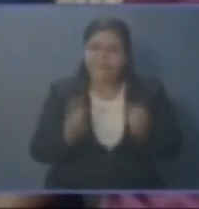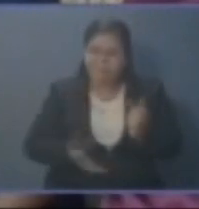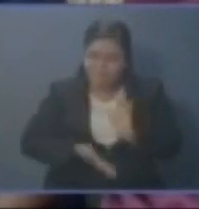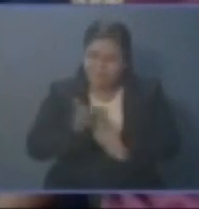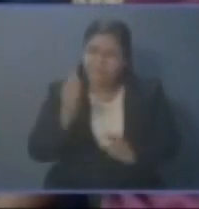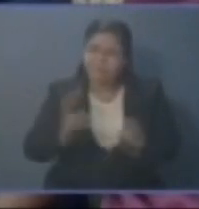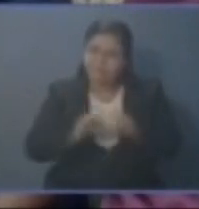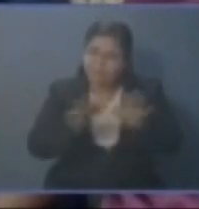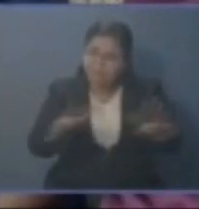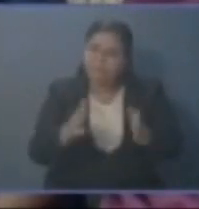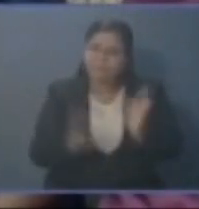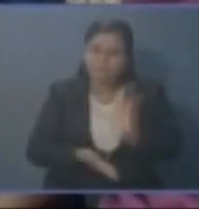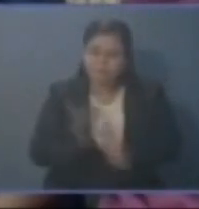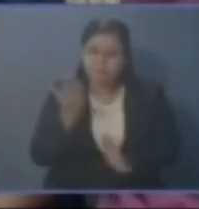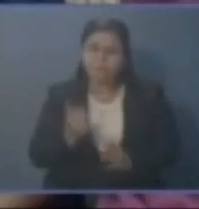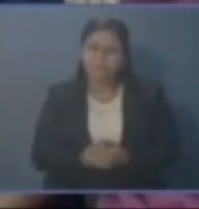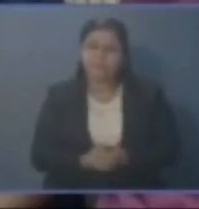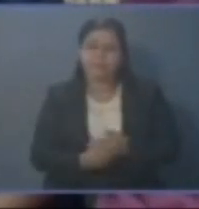el alcance